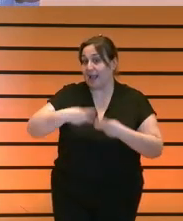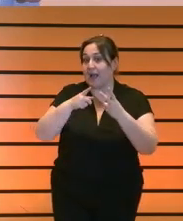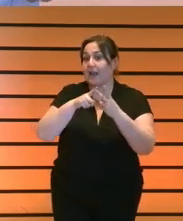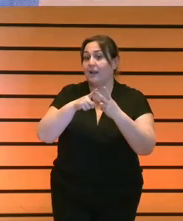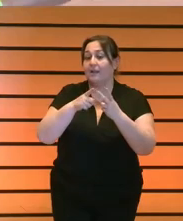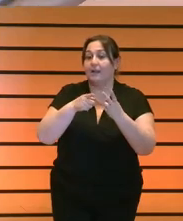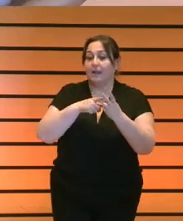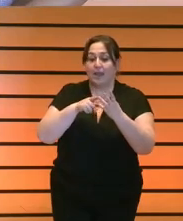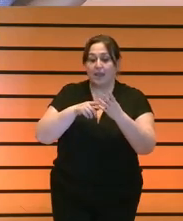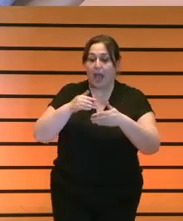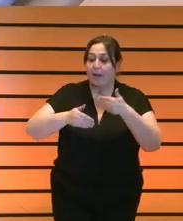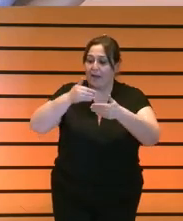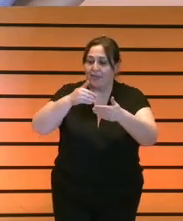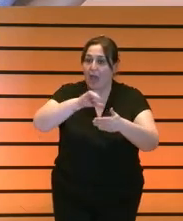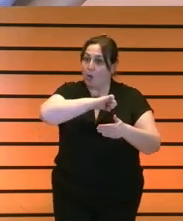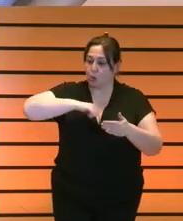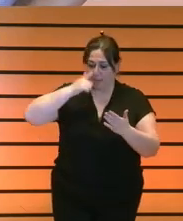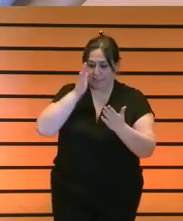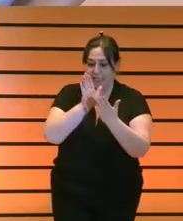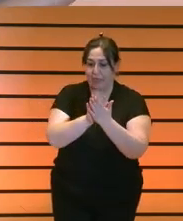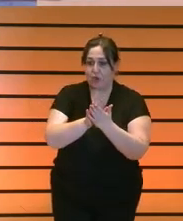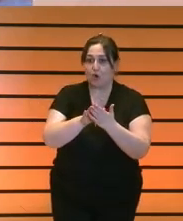el avance en la autorrepresentación.